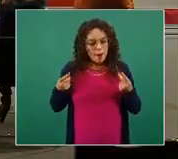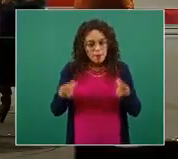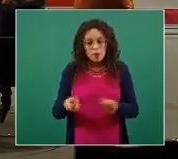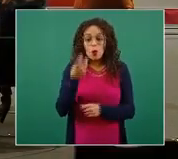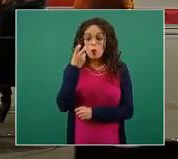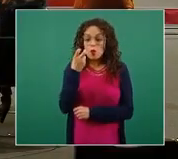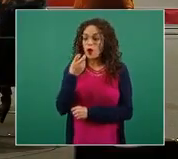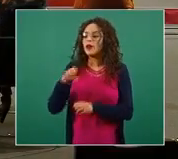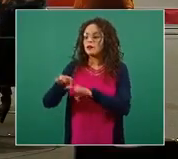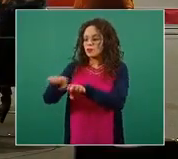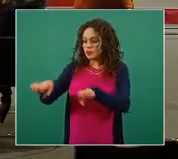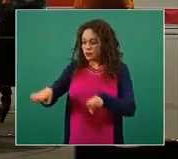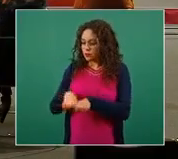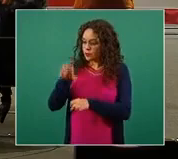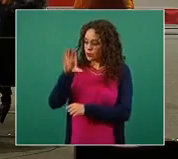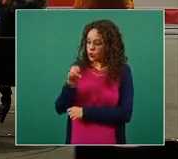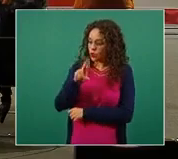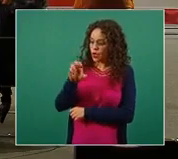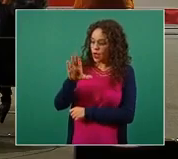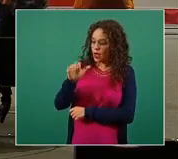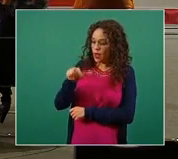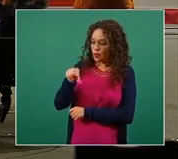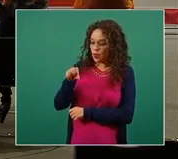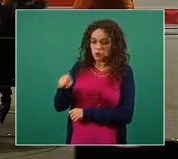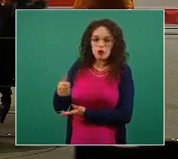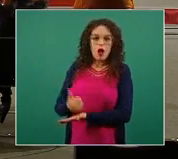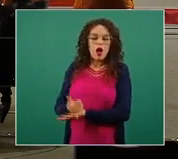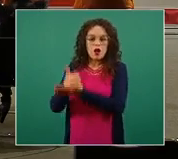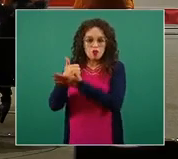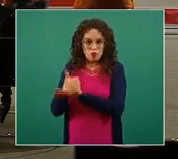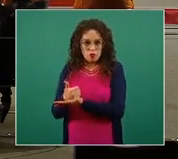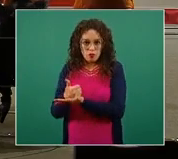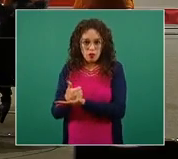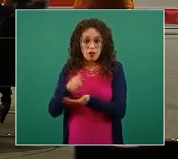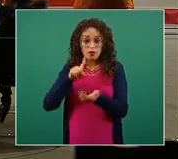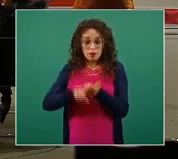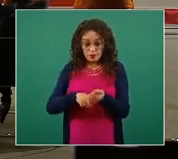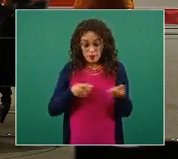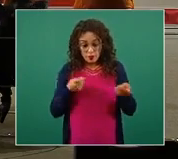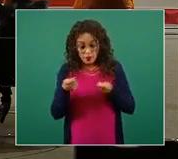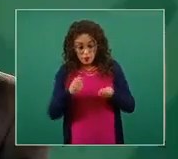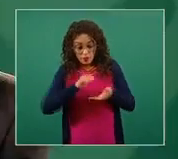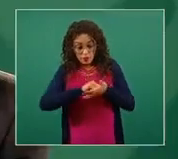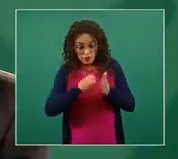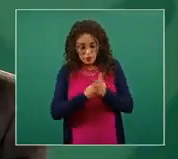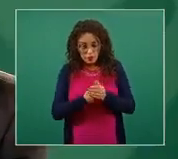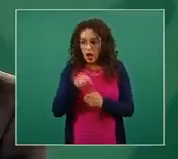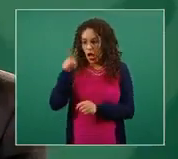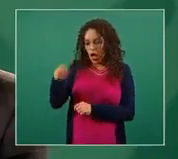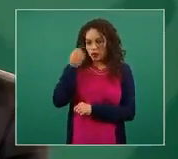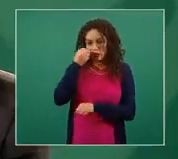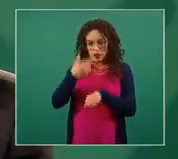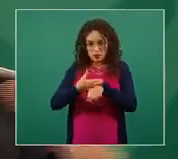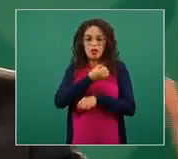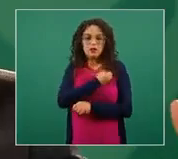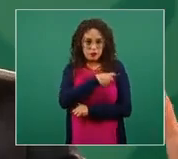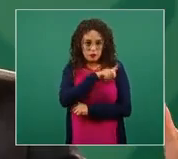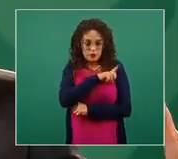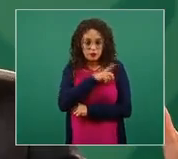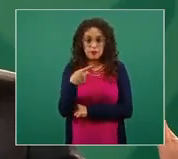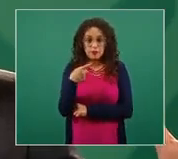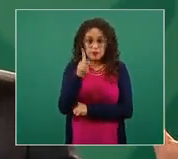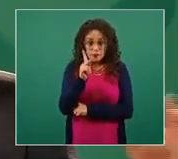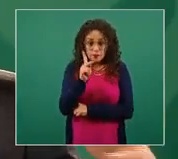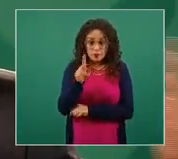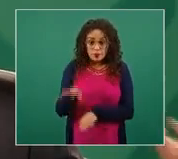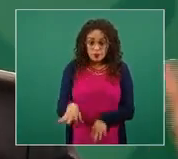Correcaminos, que va más allá del sector salud. La conducción técnica es del sector salud, del secretario de salud, pero el